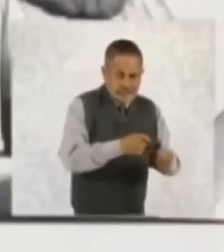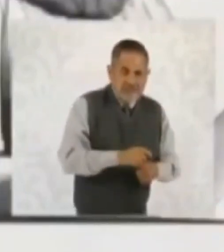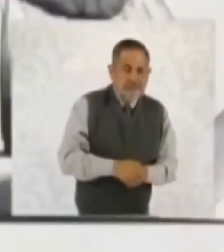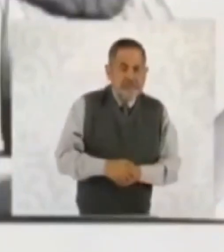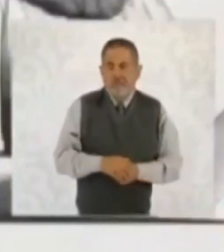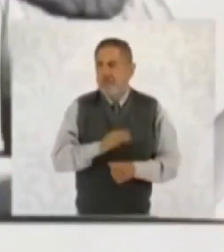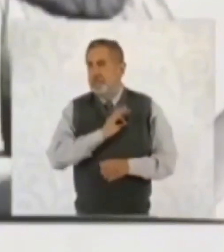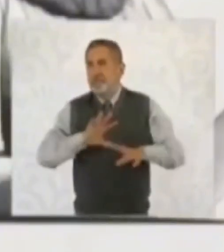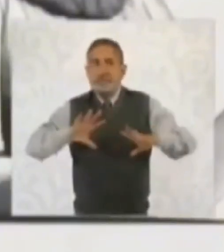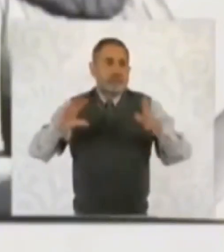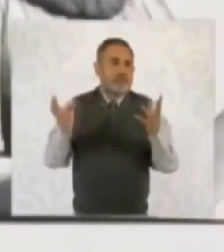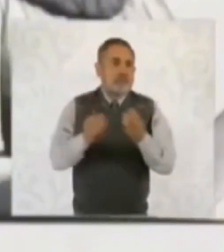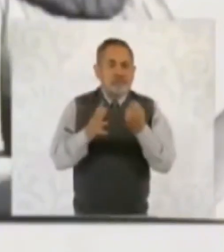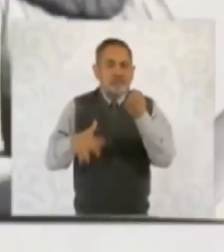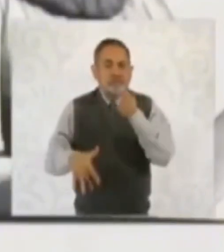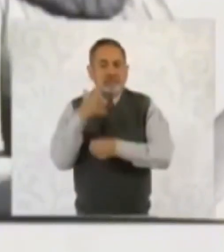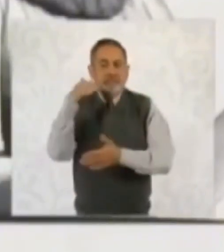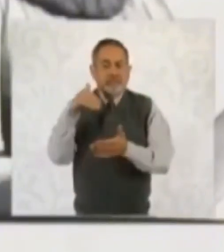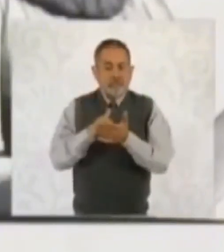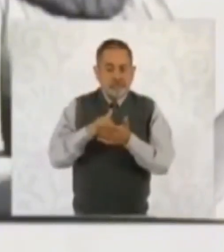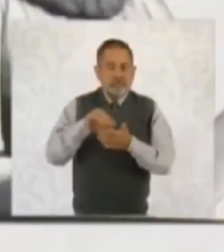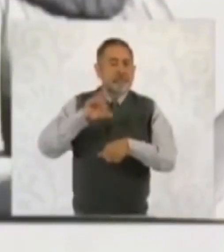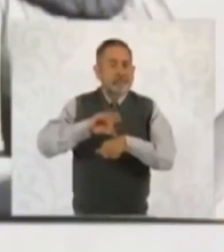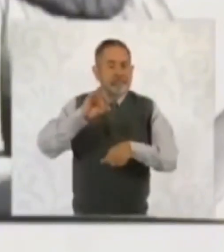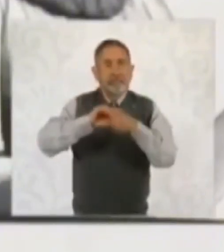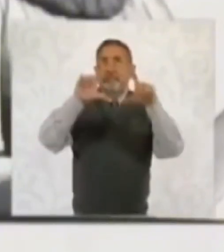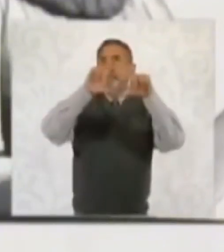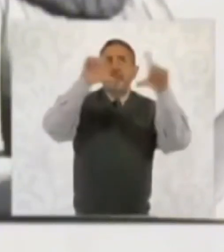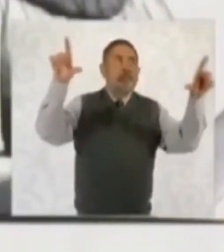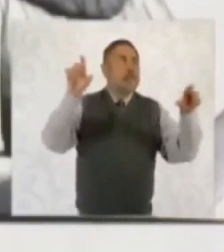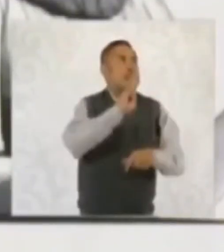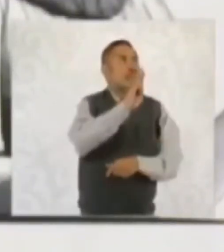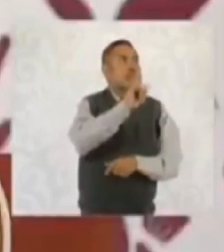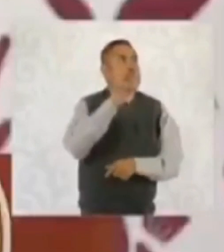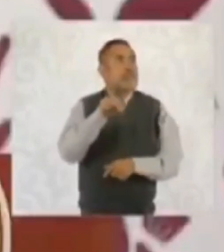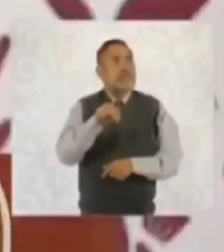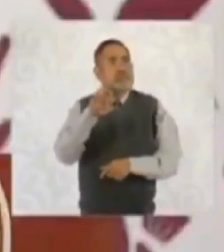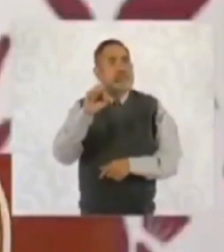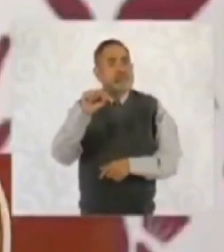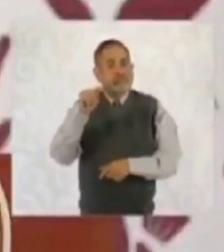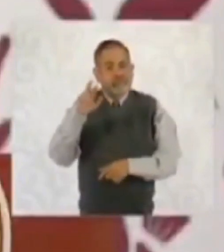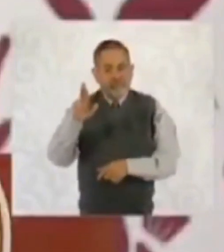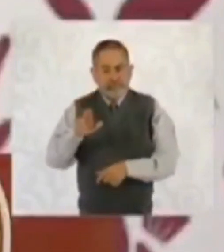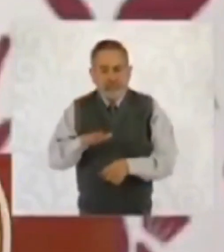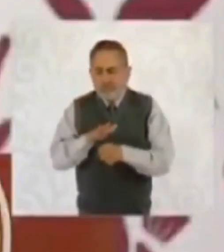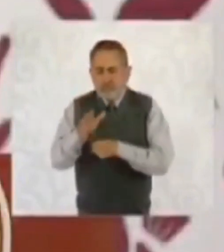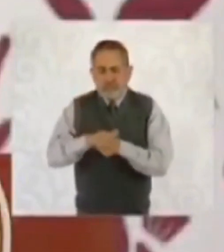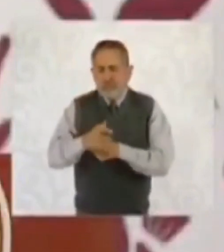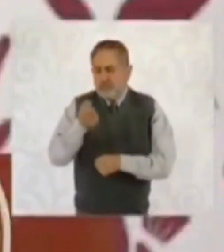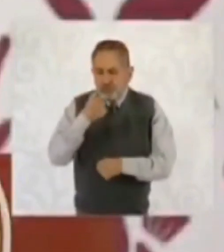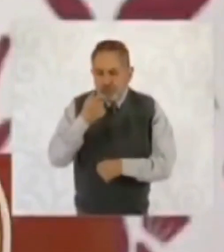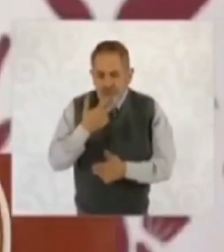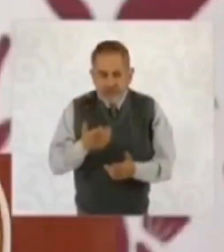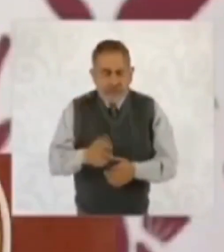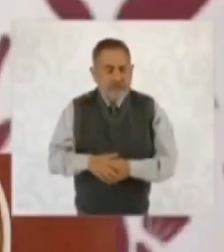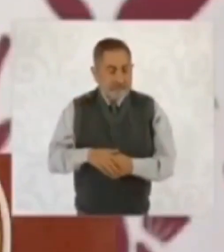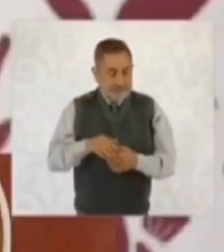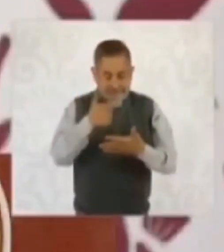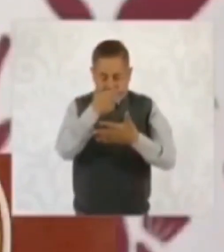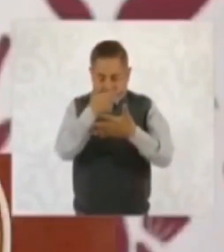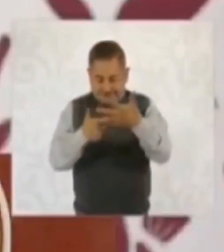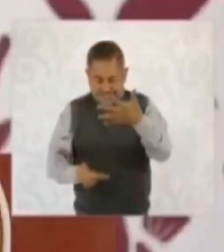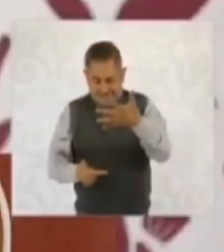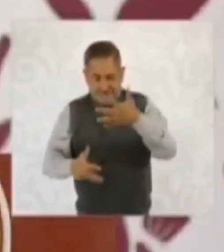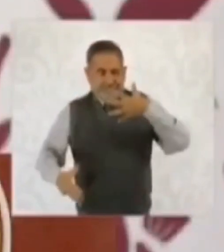de 15,000 farmacias del bienestar. ¿Qué medicamentos van a tener? Los que son parte